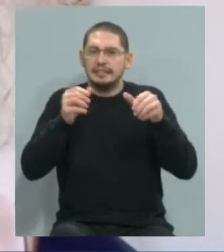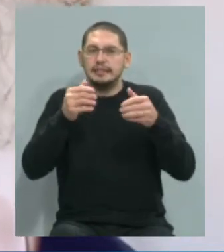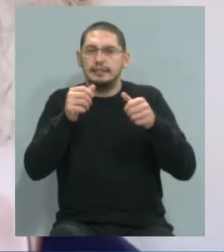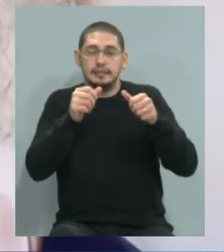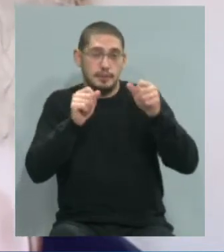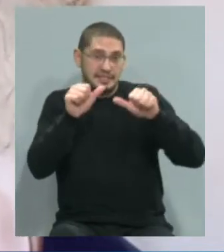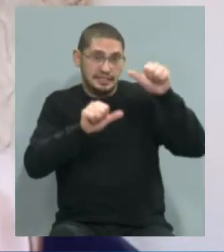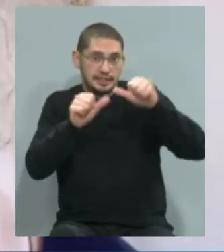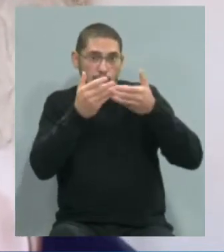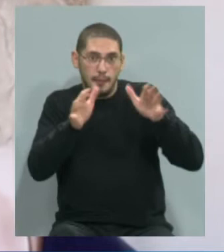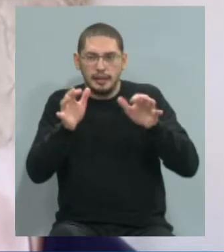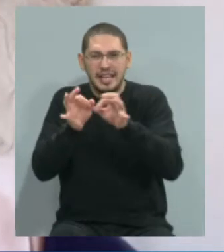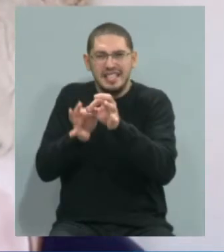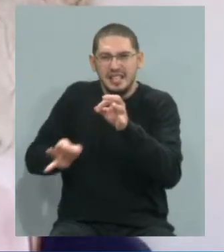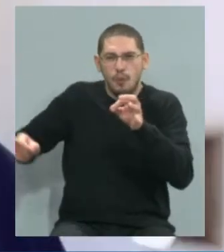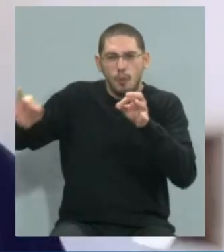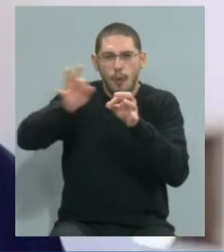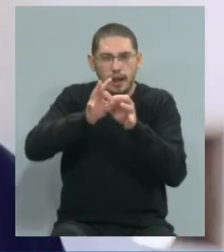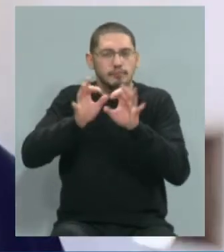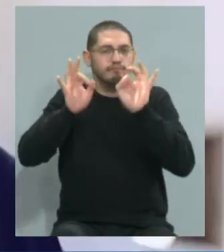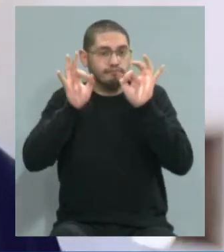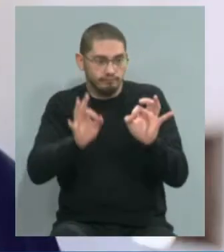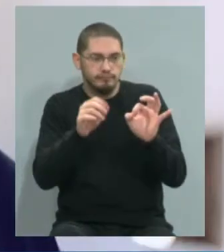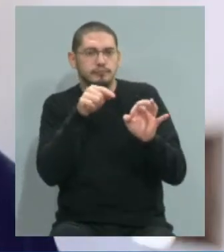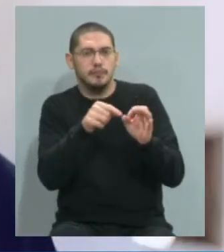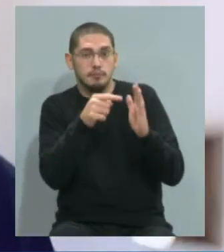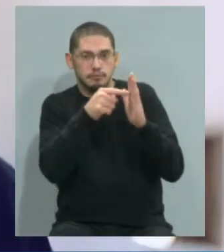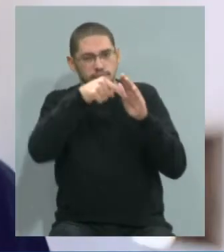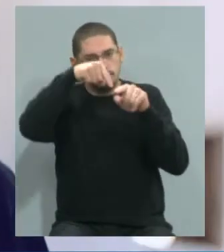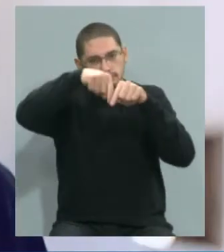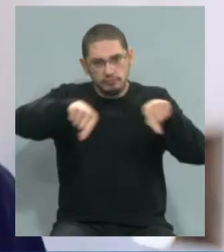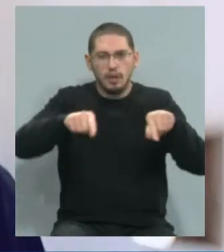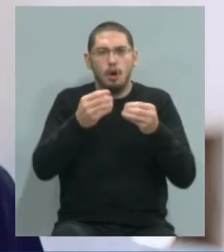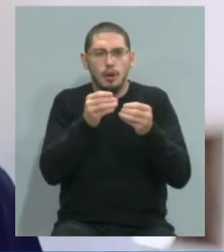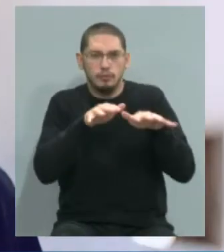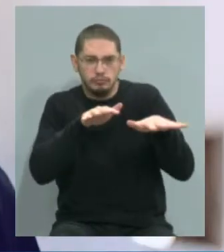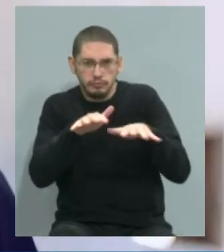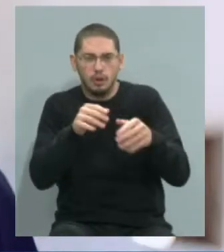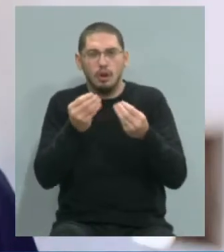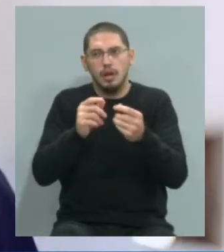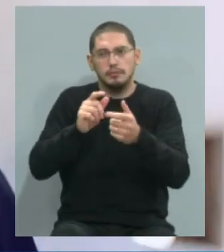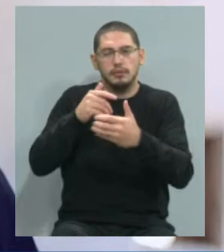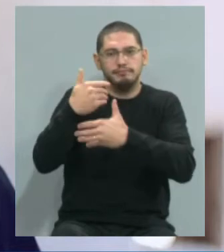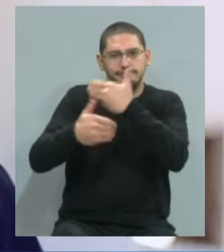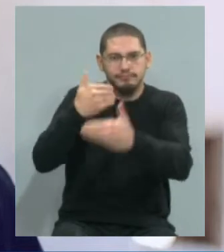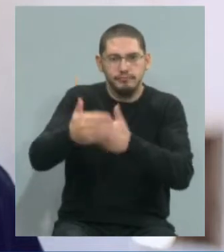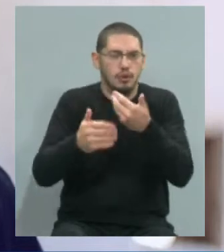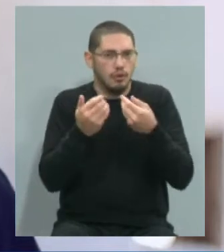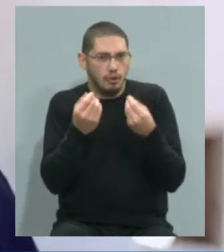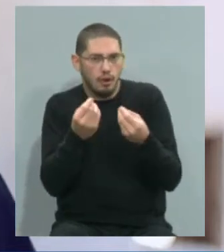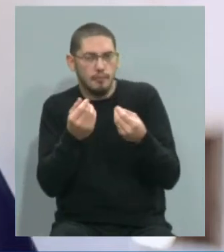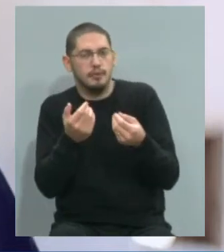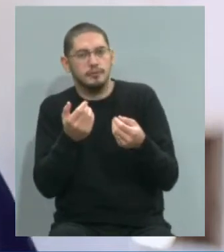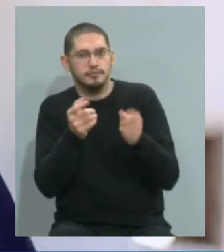y promover áreas de acción y específicamente aspectos concretos que darían avance a la ciencia abierta y que por lo tanto